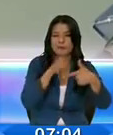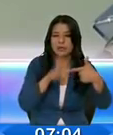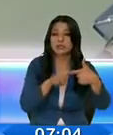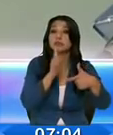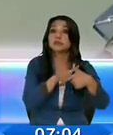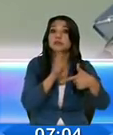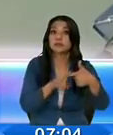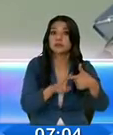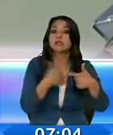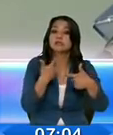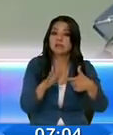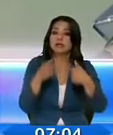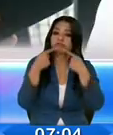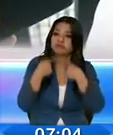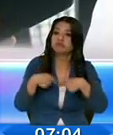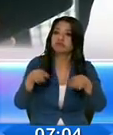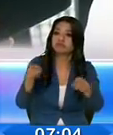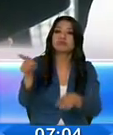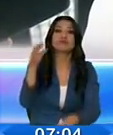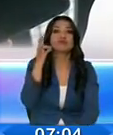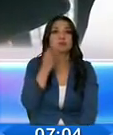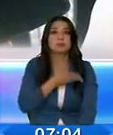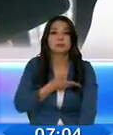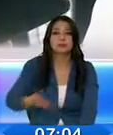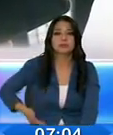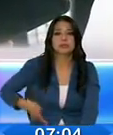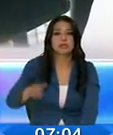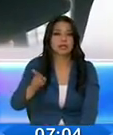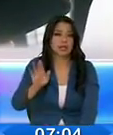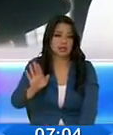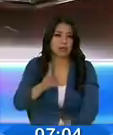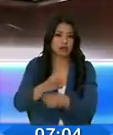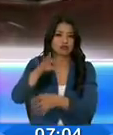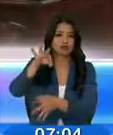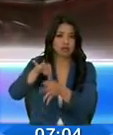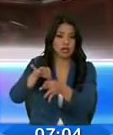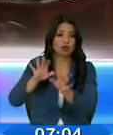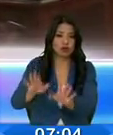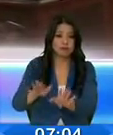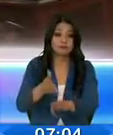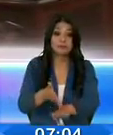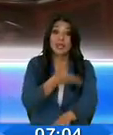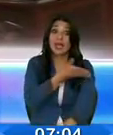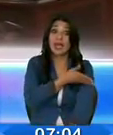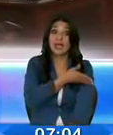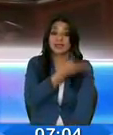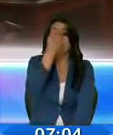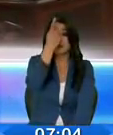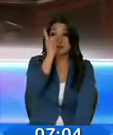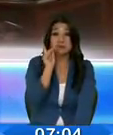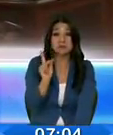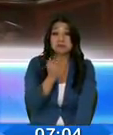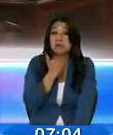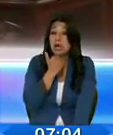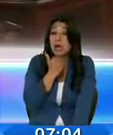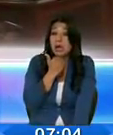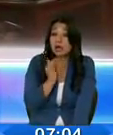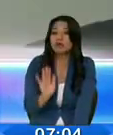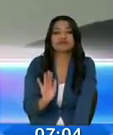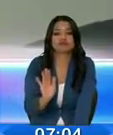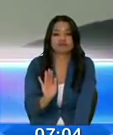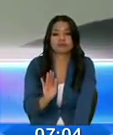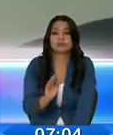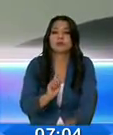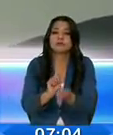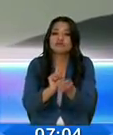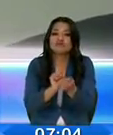Soto enviaron un comunicado a la presidenta del organismo, Diana Tamain, para que antes de que se tome cualquier decisión al respecto,